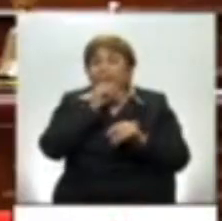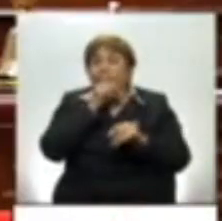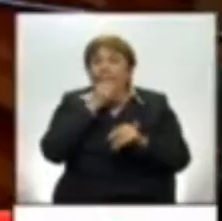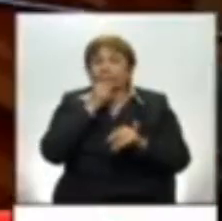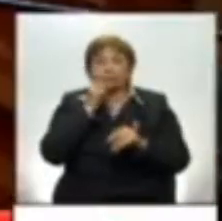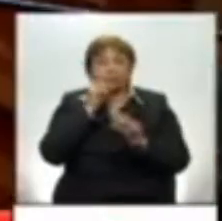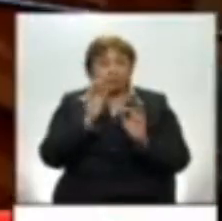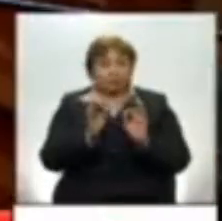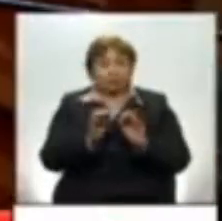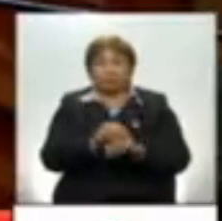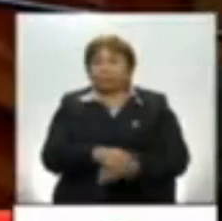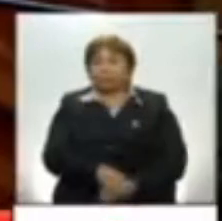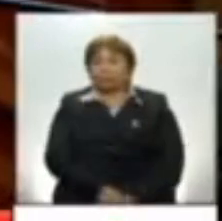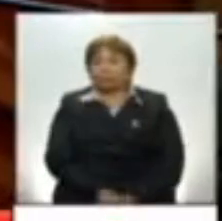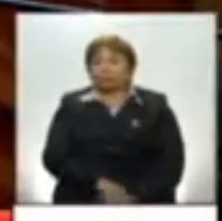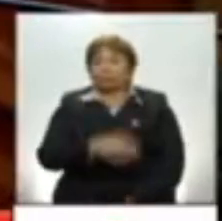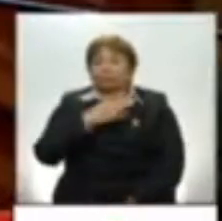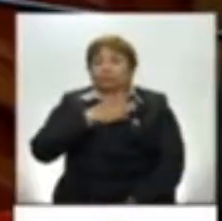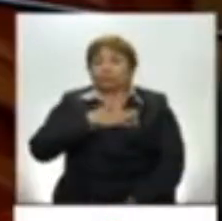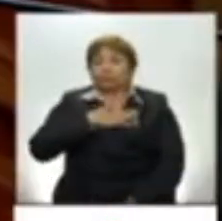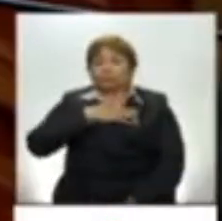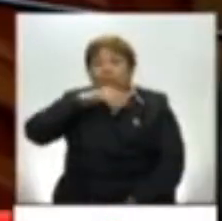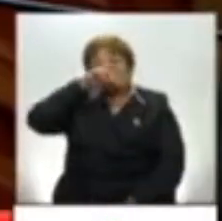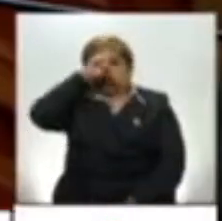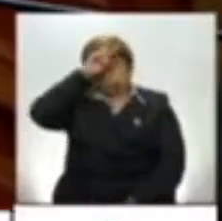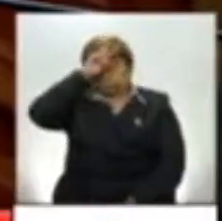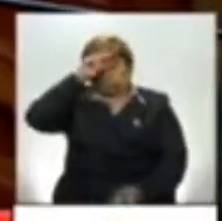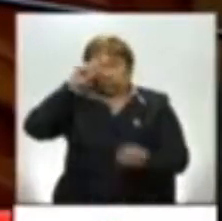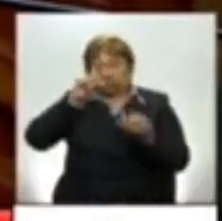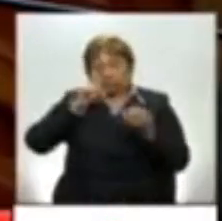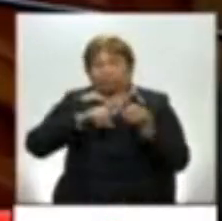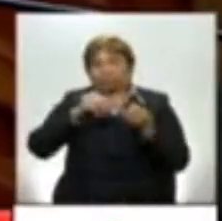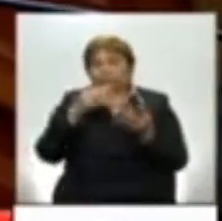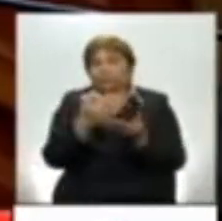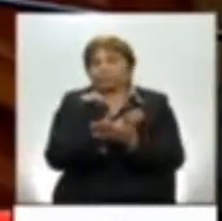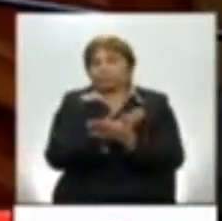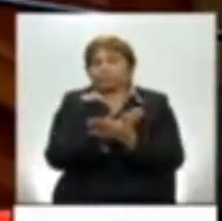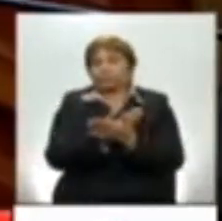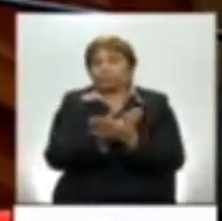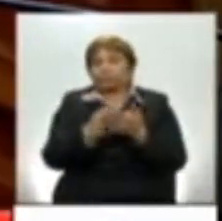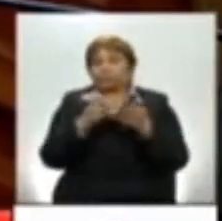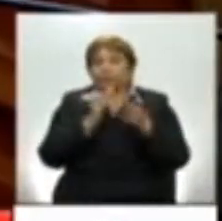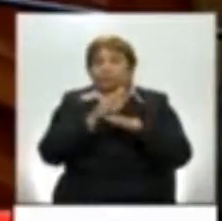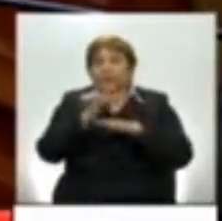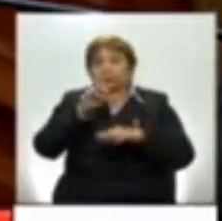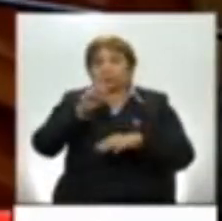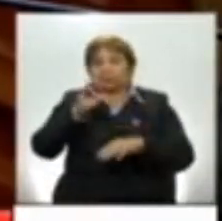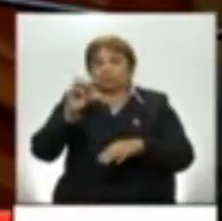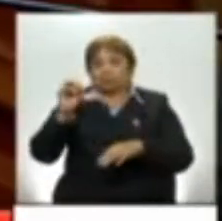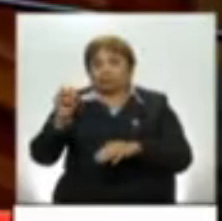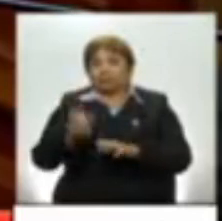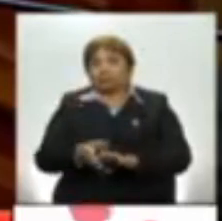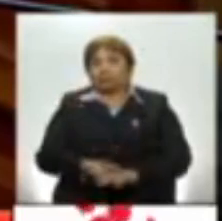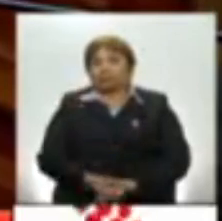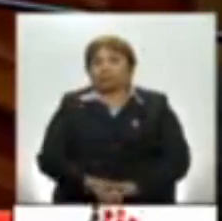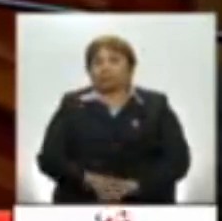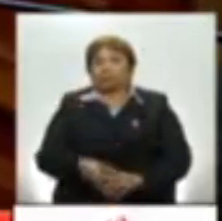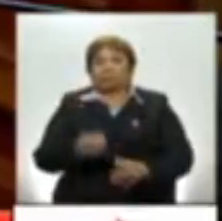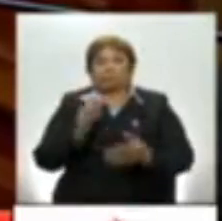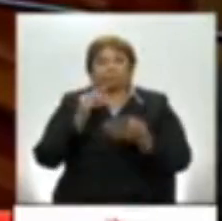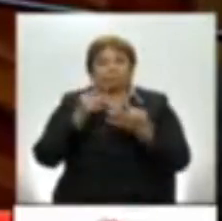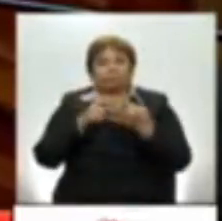calificados? Por mi patria, por una nueva esperanza en nuestro bicentenario, por